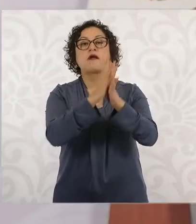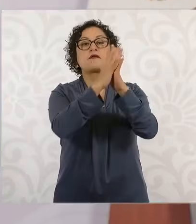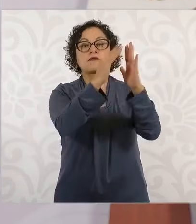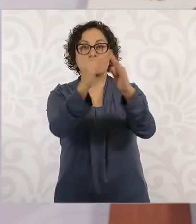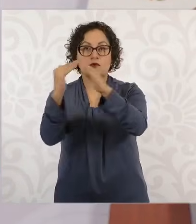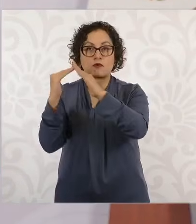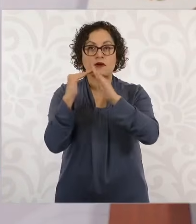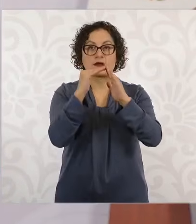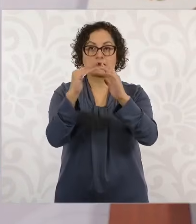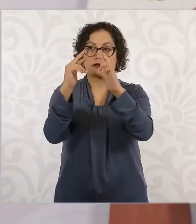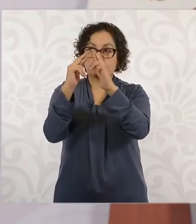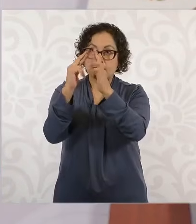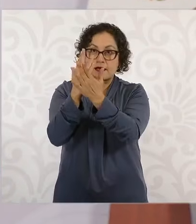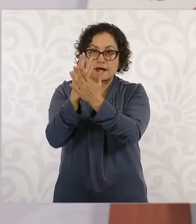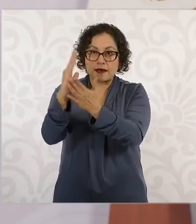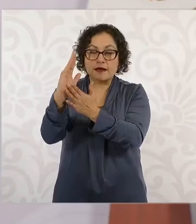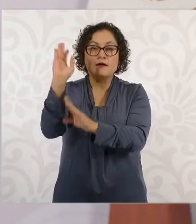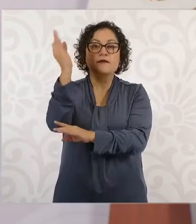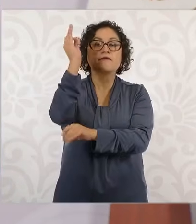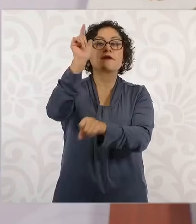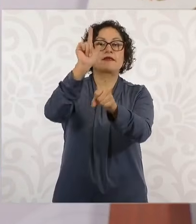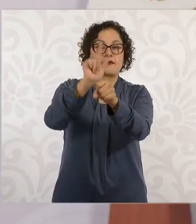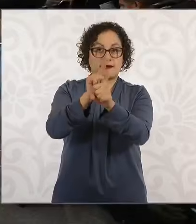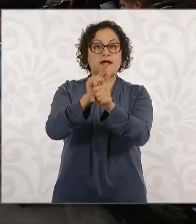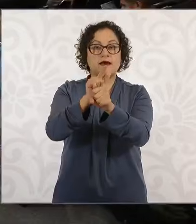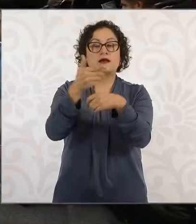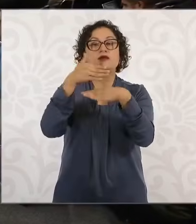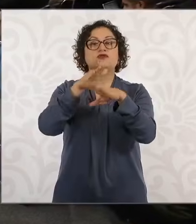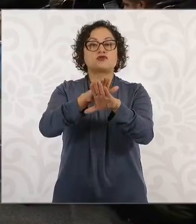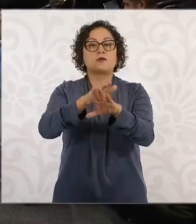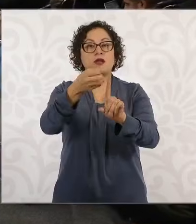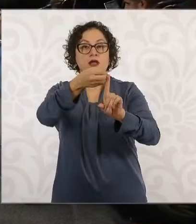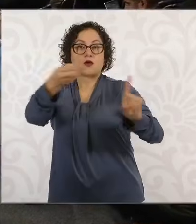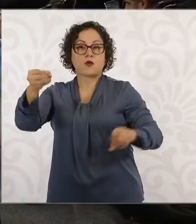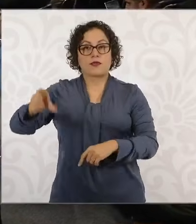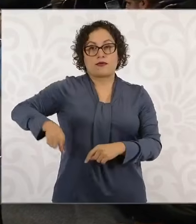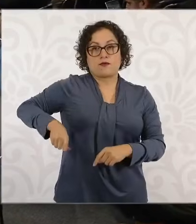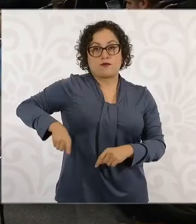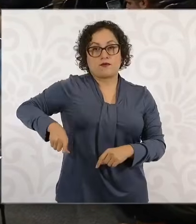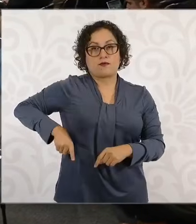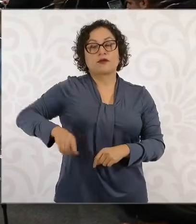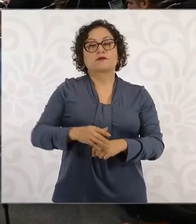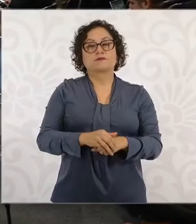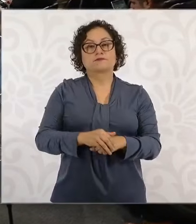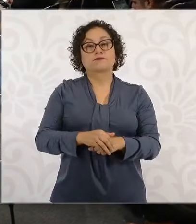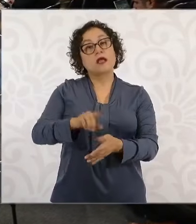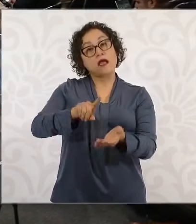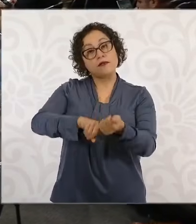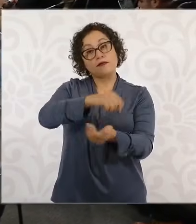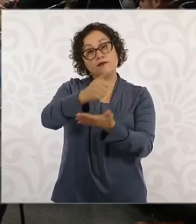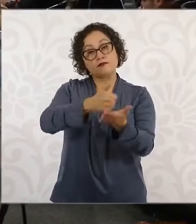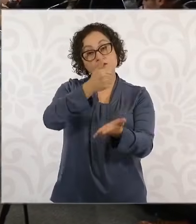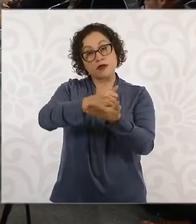estados libres y soberanos en todo lo que concierne a su régimen interior, y por la Ciudad de México,